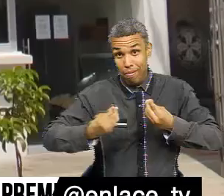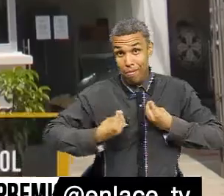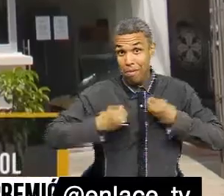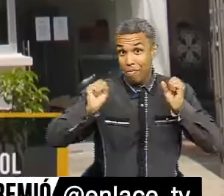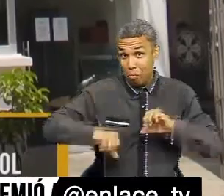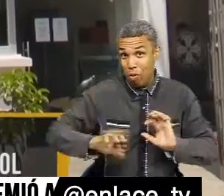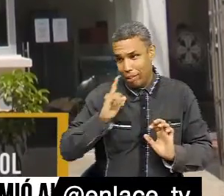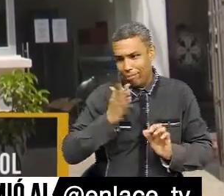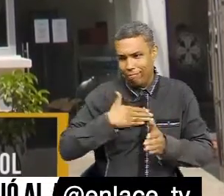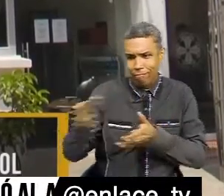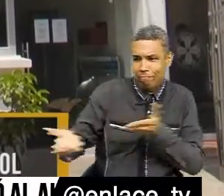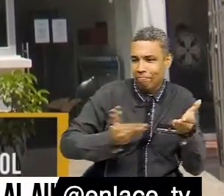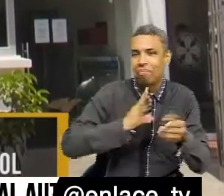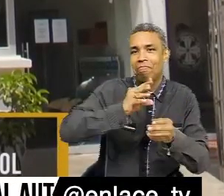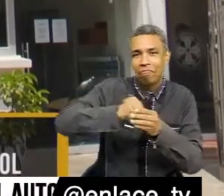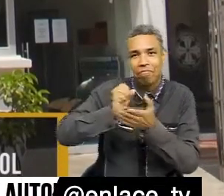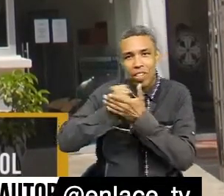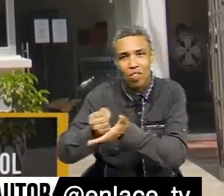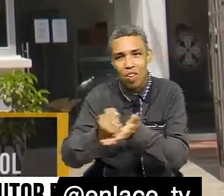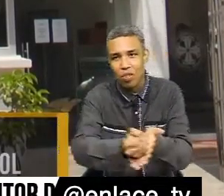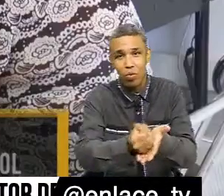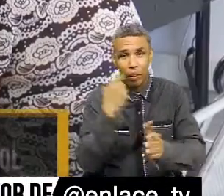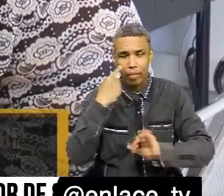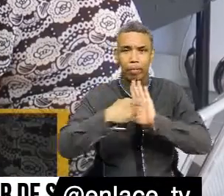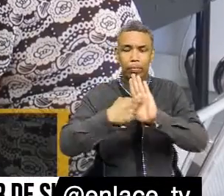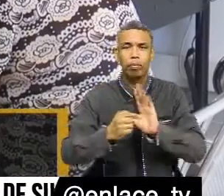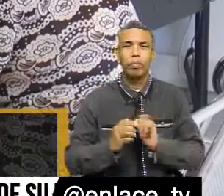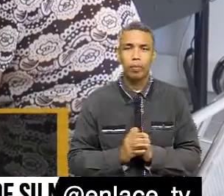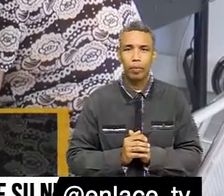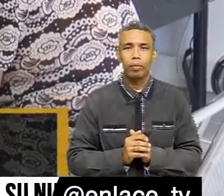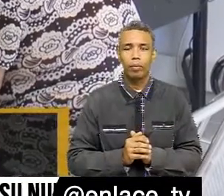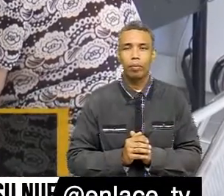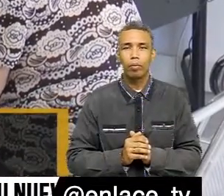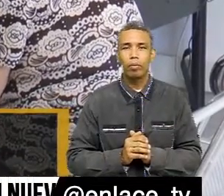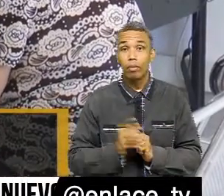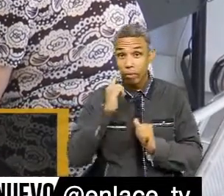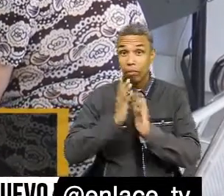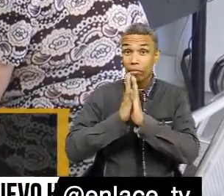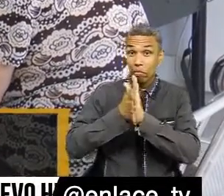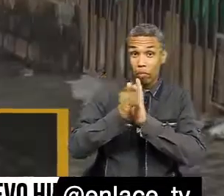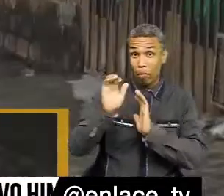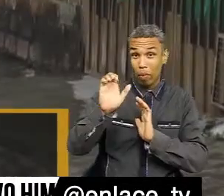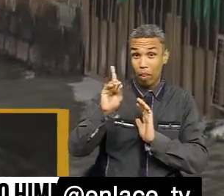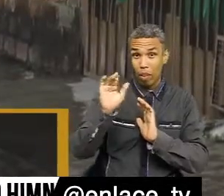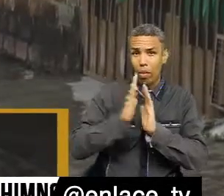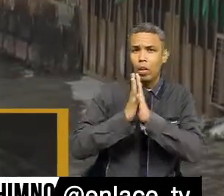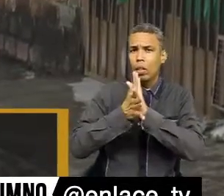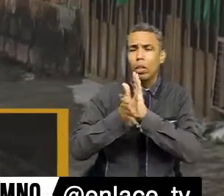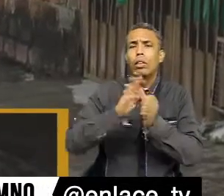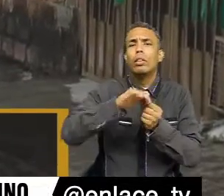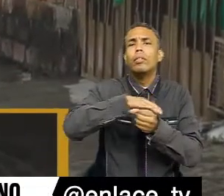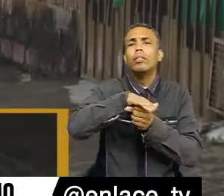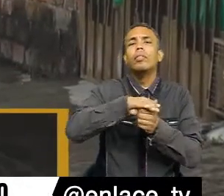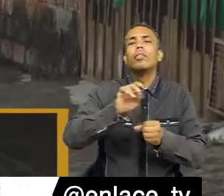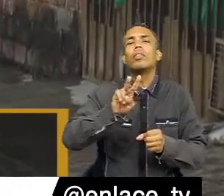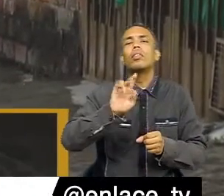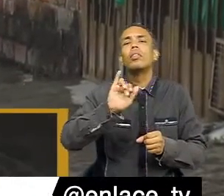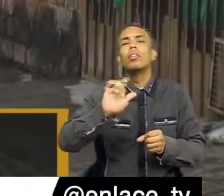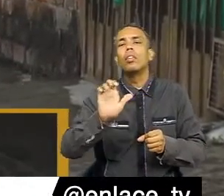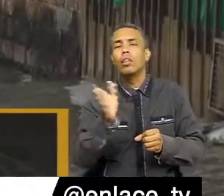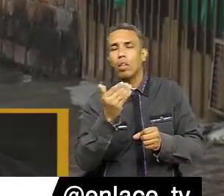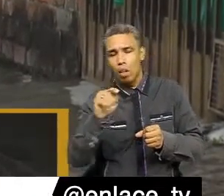La empresa de desarrollo urbano y vivienda de interés social de Barranca Bermeja, Eduba, informa a las personas residentes en los barrios Villanueva, San Silvestre,